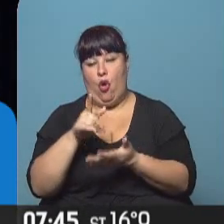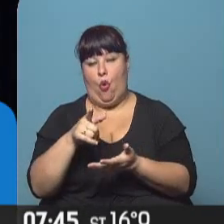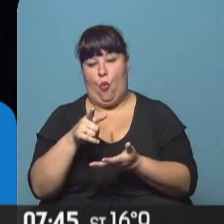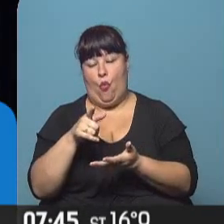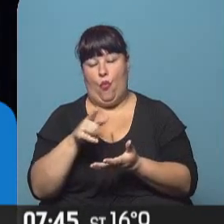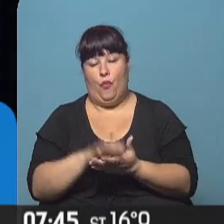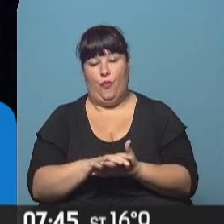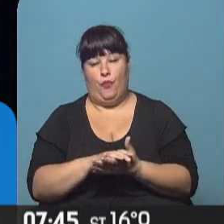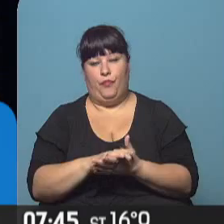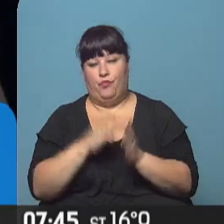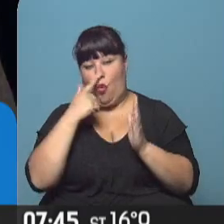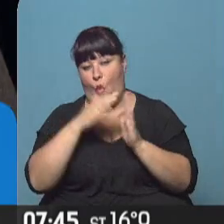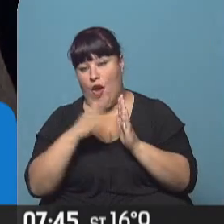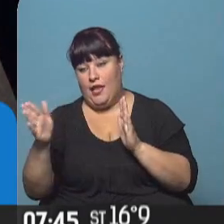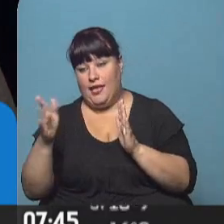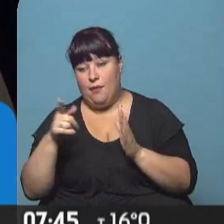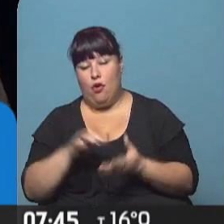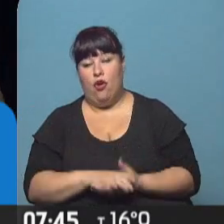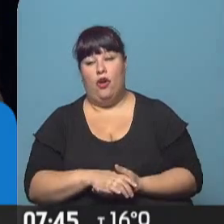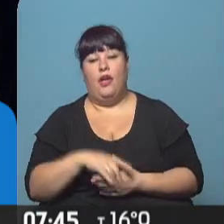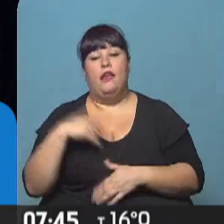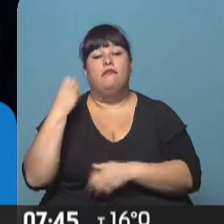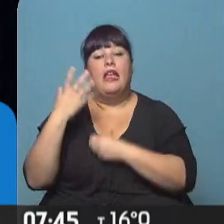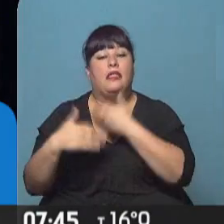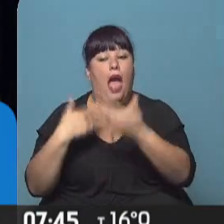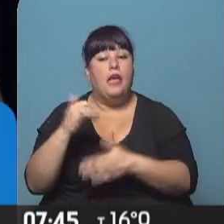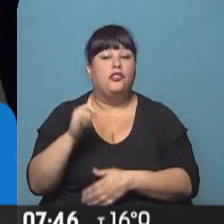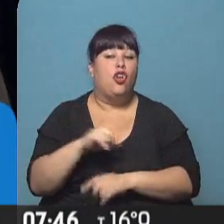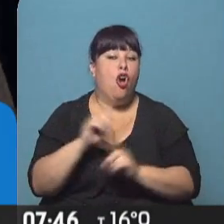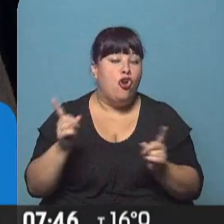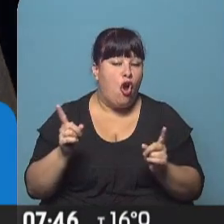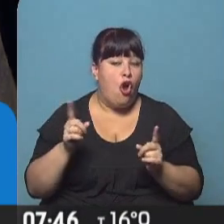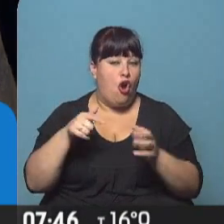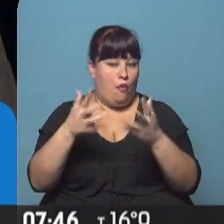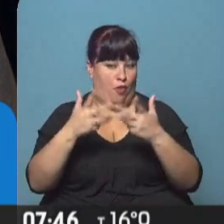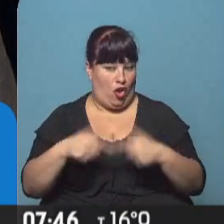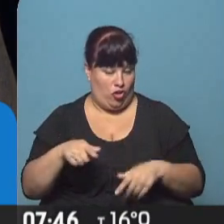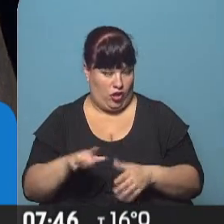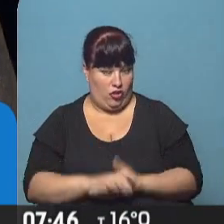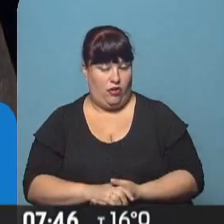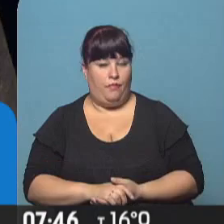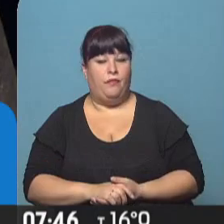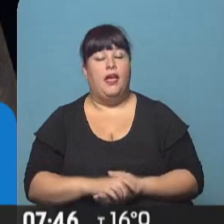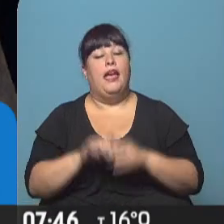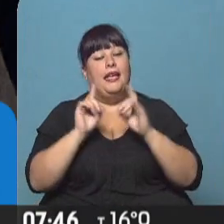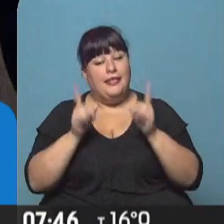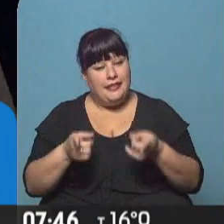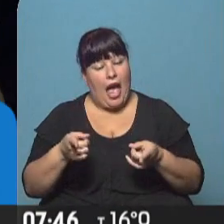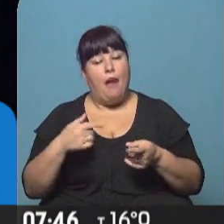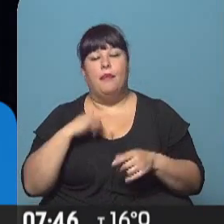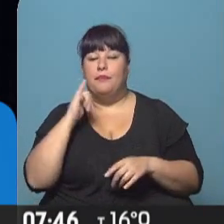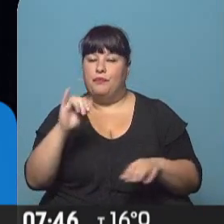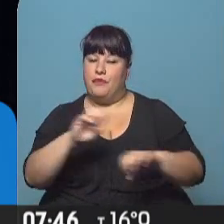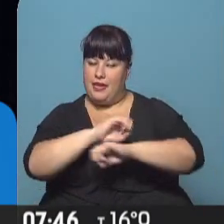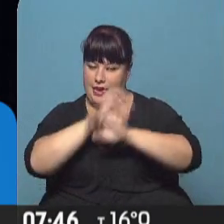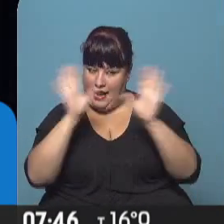el tramo final de la evolución o no de este proyecto. Al mismo tiempo queremos dejar